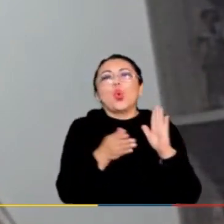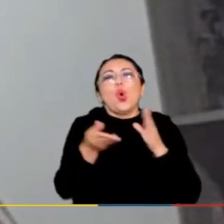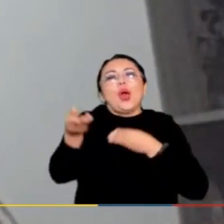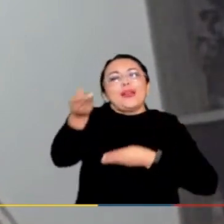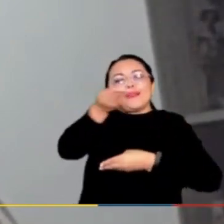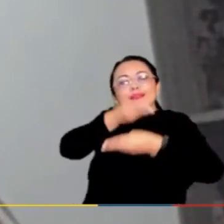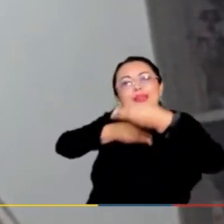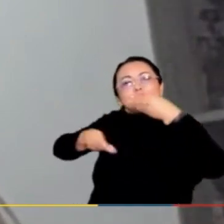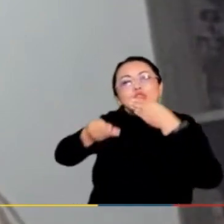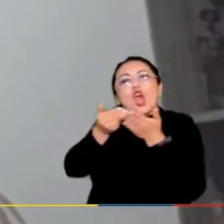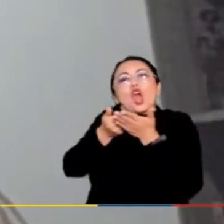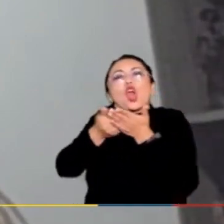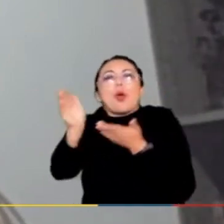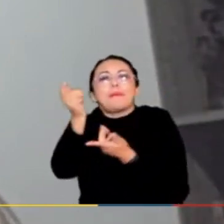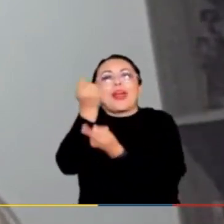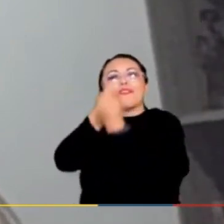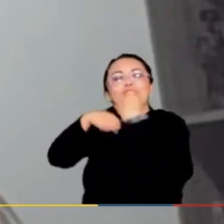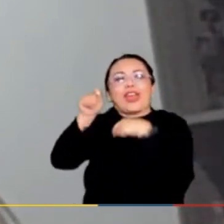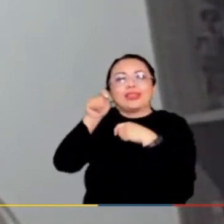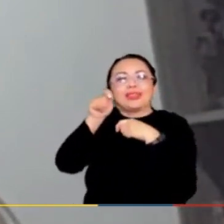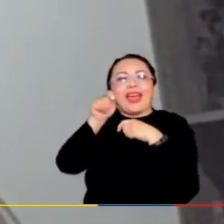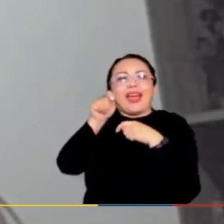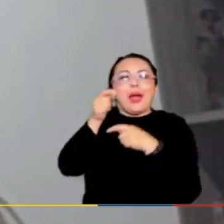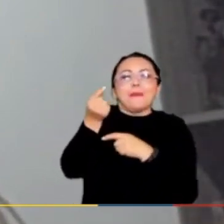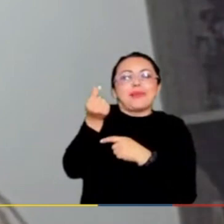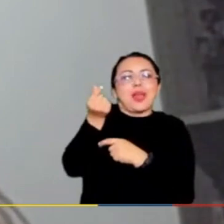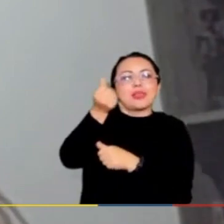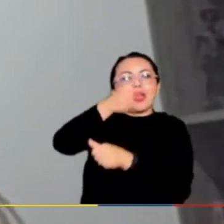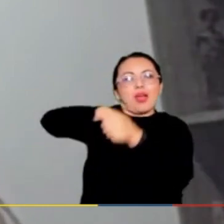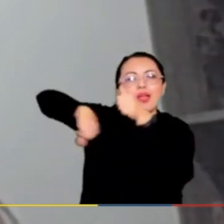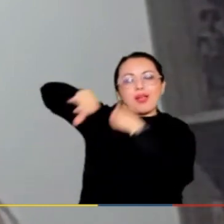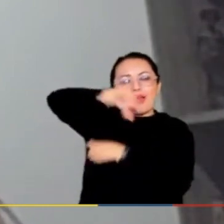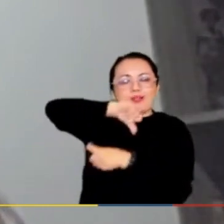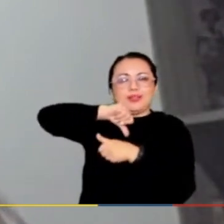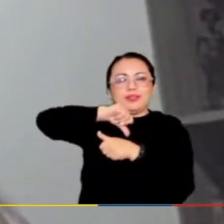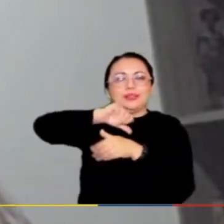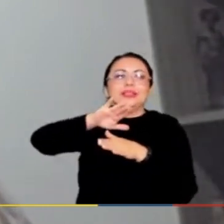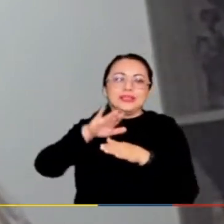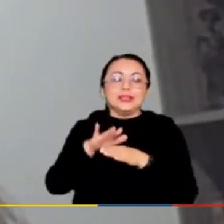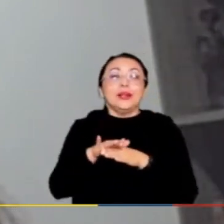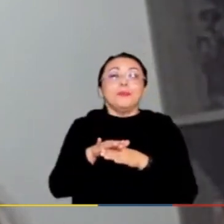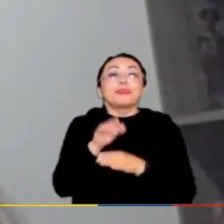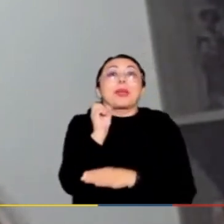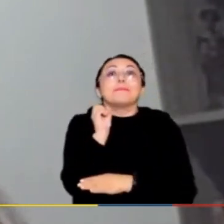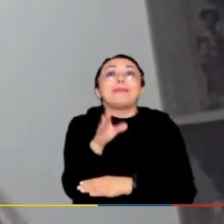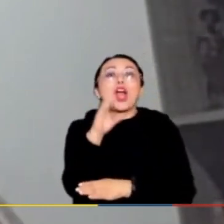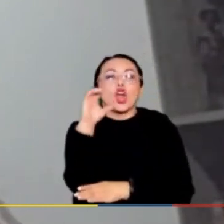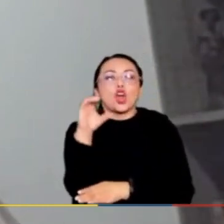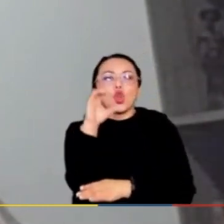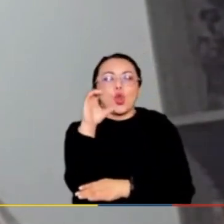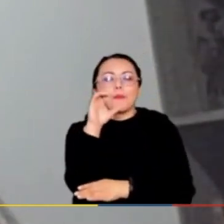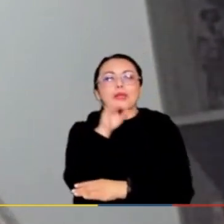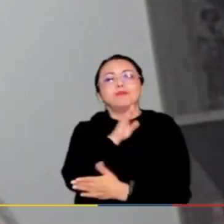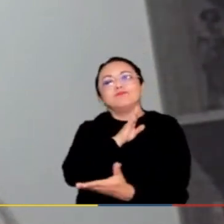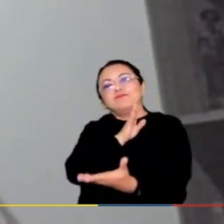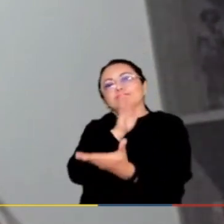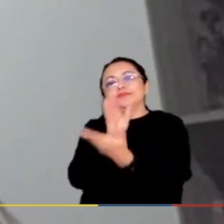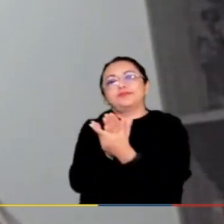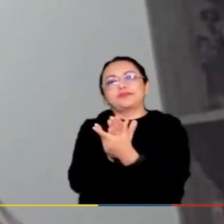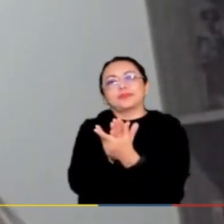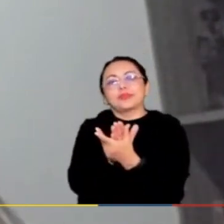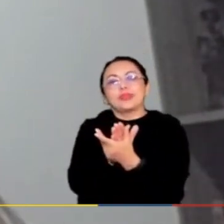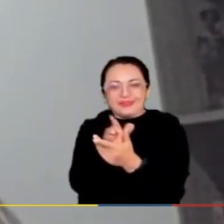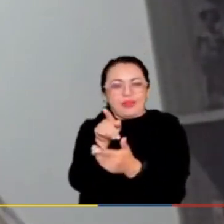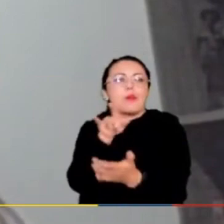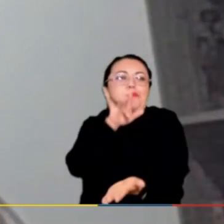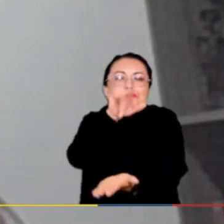negociación y compraventa de divisas. Esas, siendo cliente de Bancolombia, acude a la banca